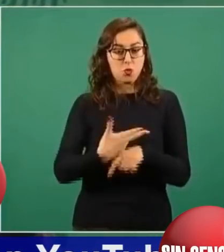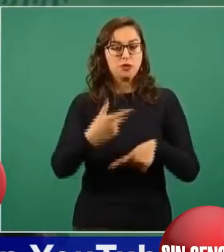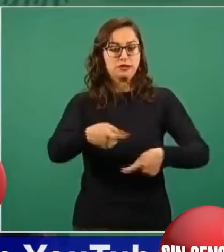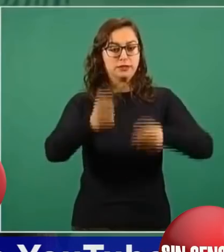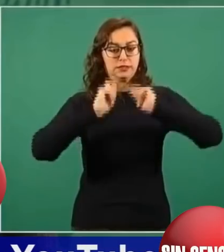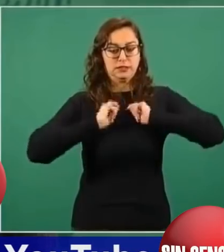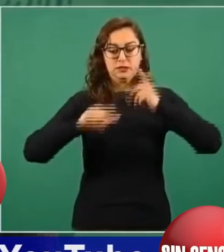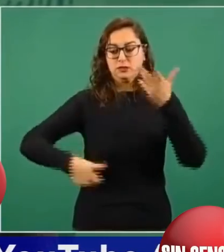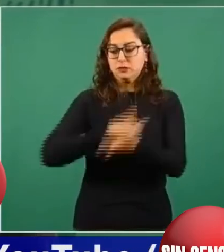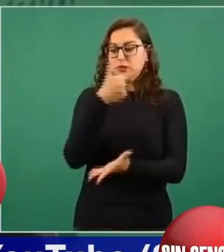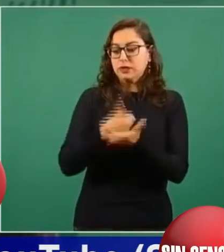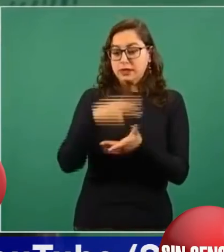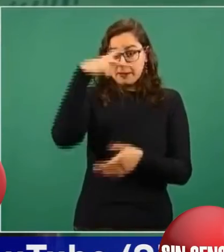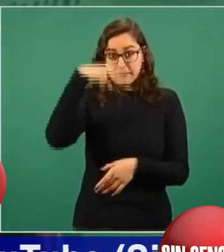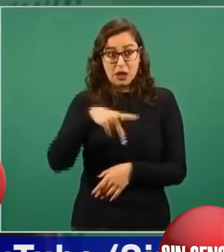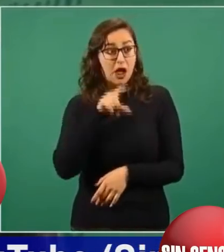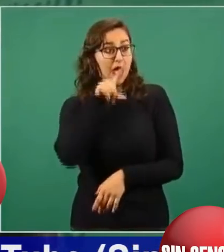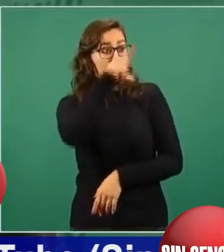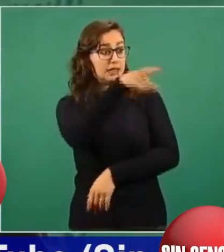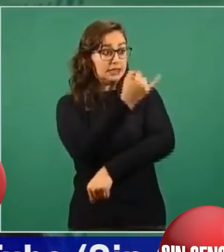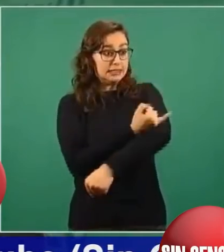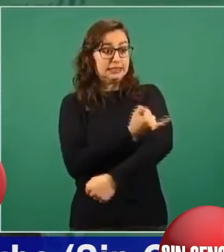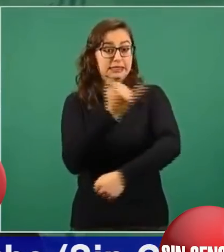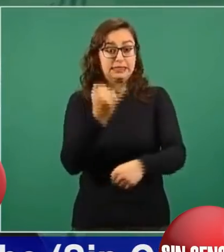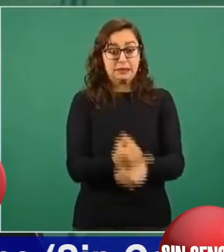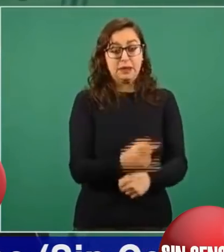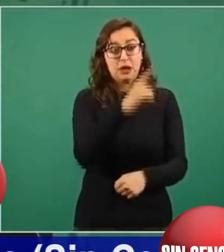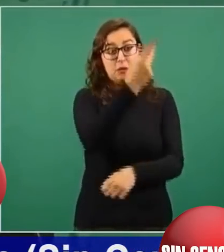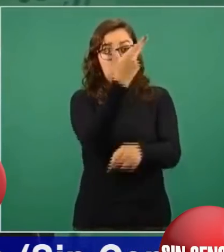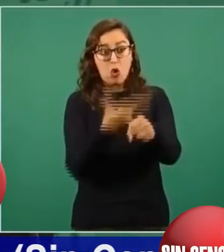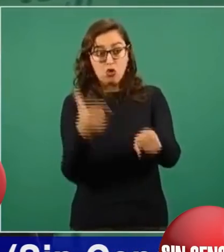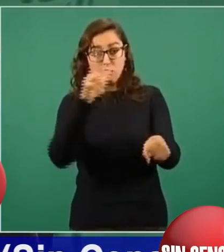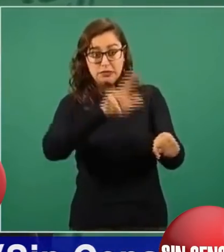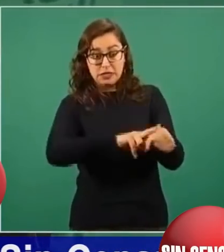en Iztapalapa. Ahí está el hospital.